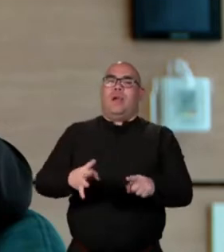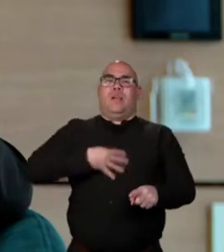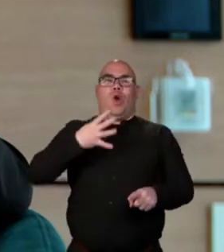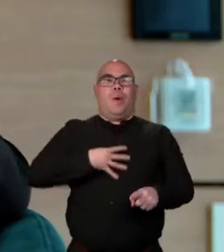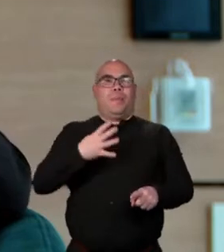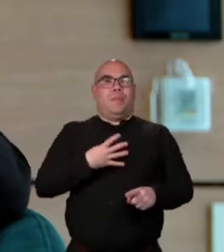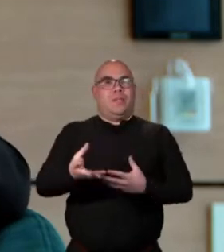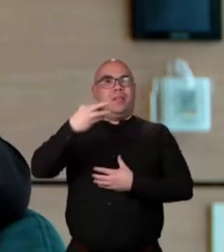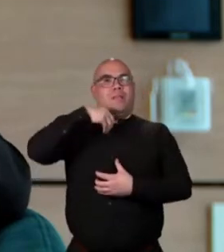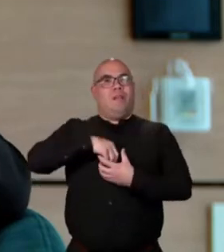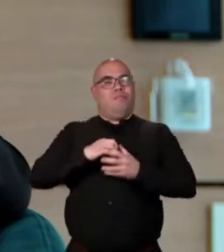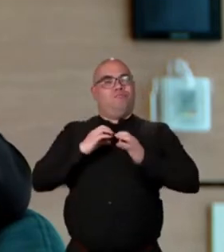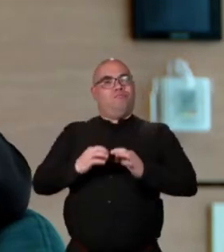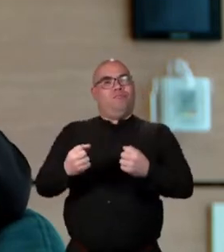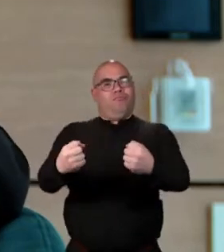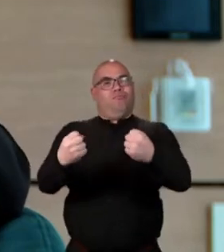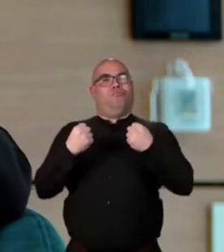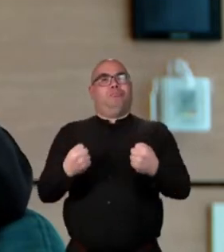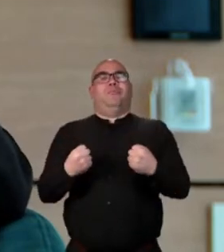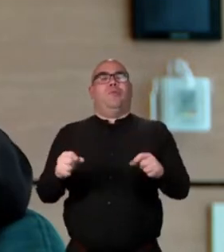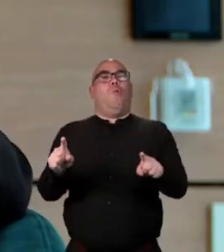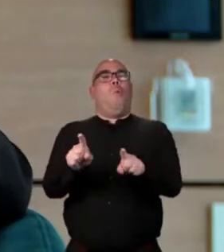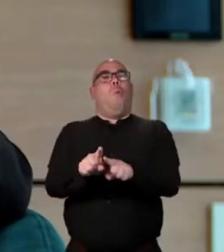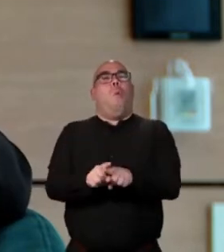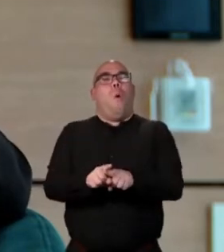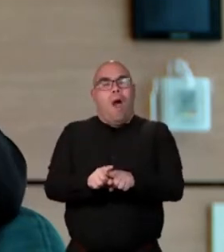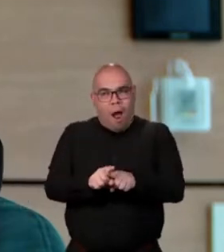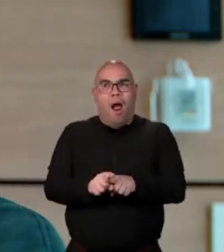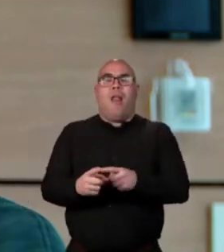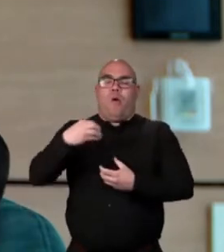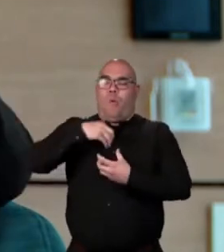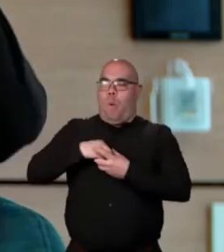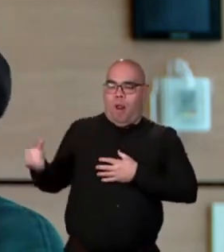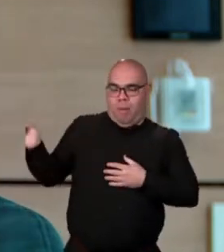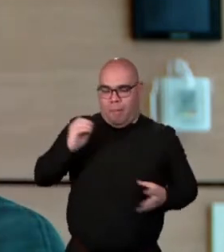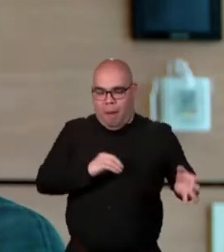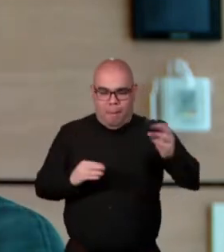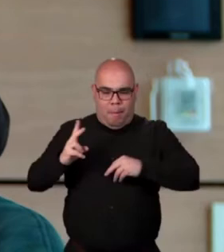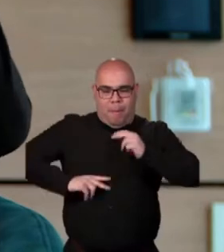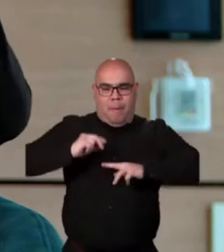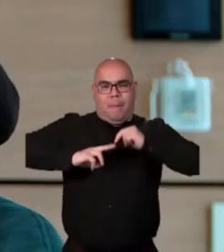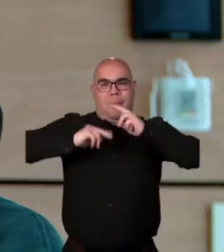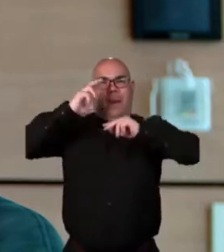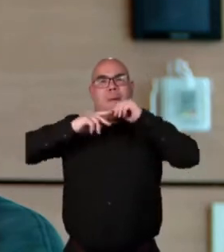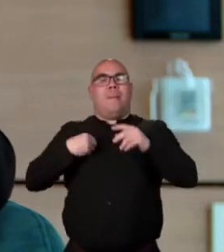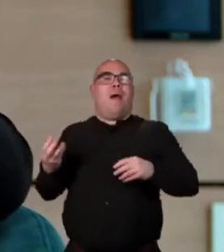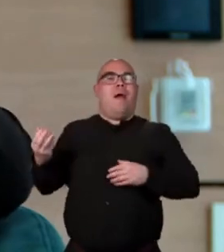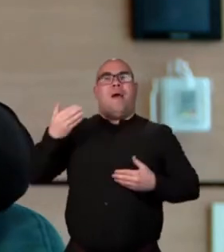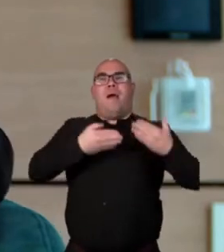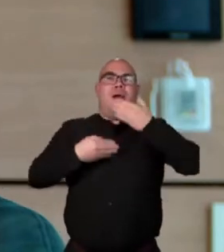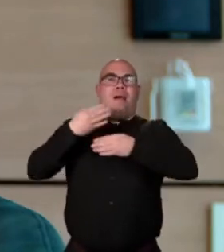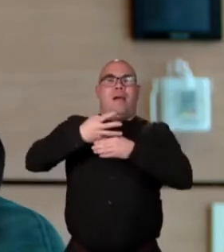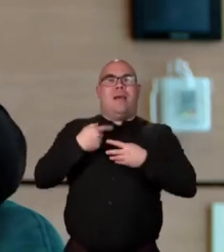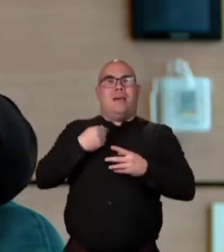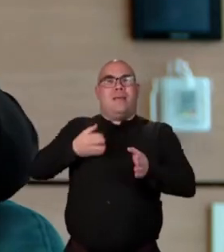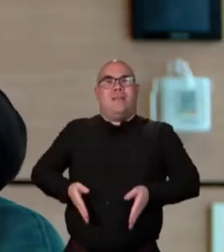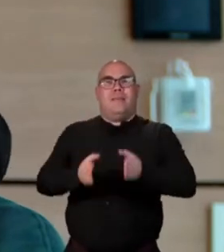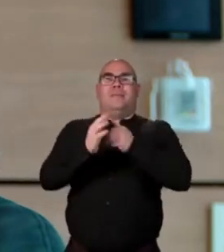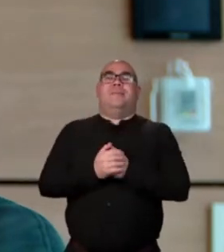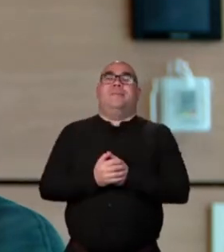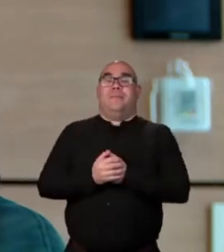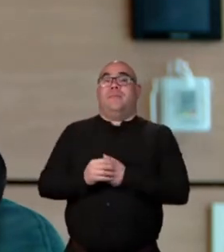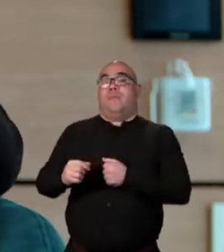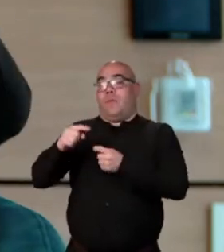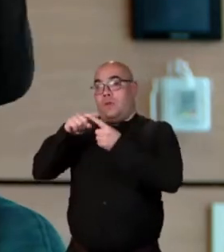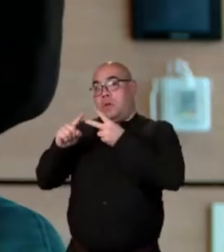y que sirvan además en ese concepto api la habilidad para empezar a buscar caminos yo tomo dos macro credenciales que es si